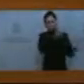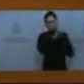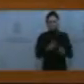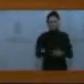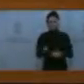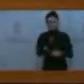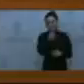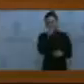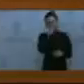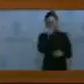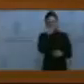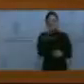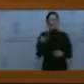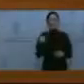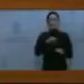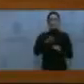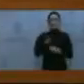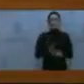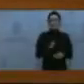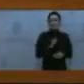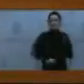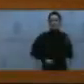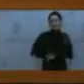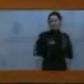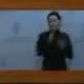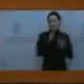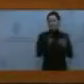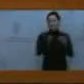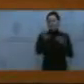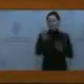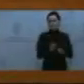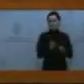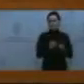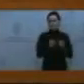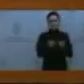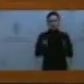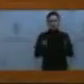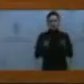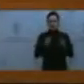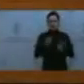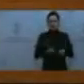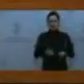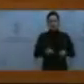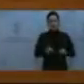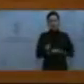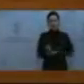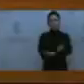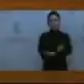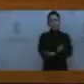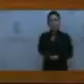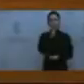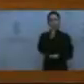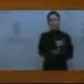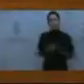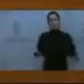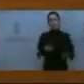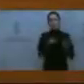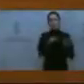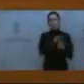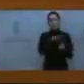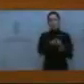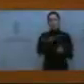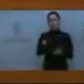anunciado recientemente una sanción por el coeficiente de admisibilidad de pastos de 2.800.000 euros. Clara